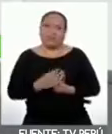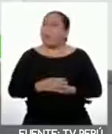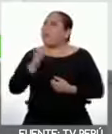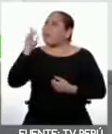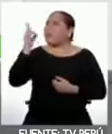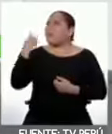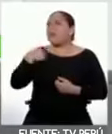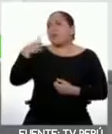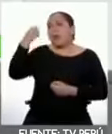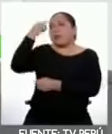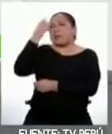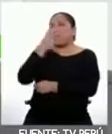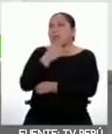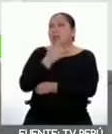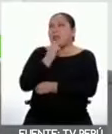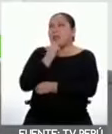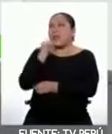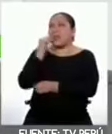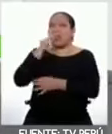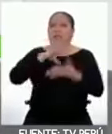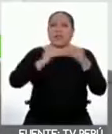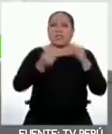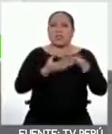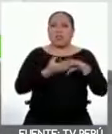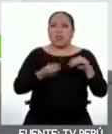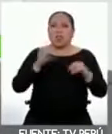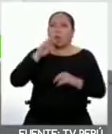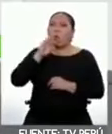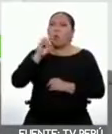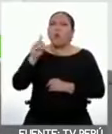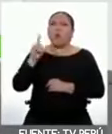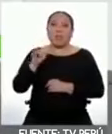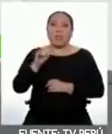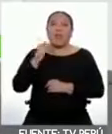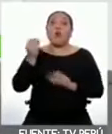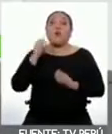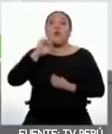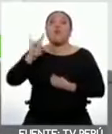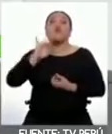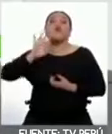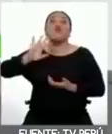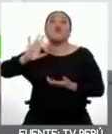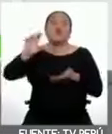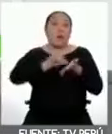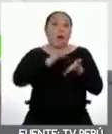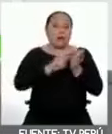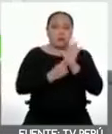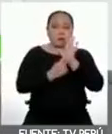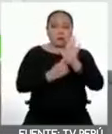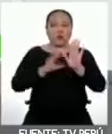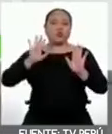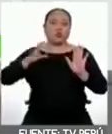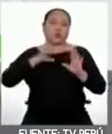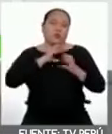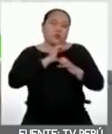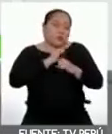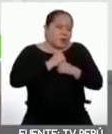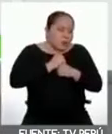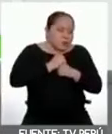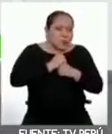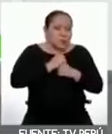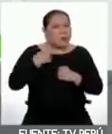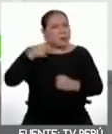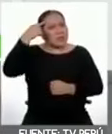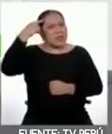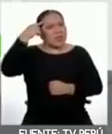Profesor, estaba pensando en la historia de Woody y de cómo usó su arte para expresar su pena. Y me puse a pensar en el teatro